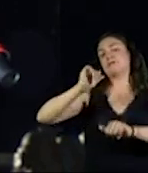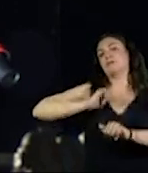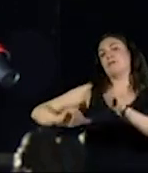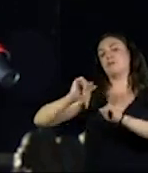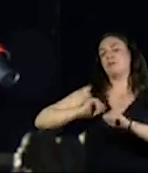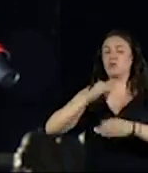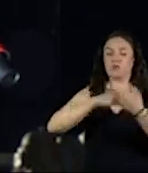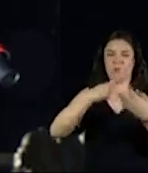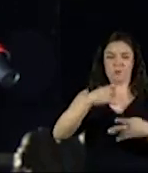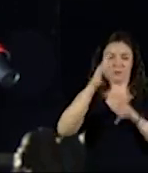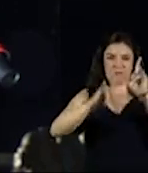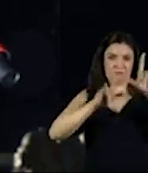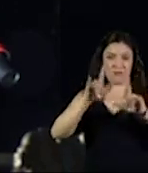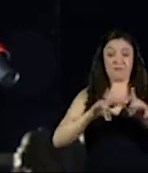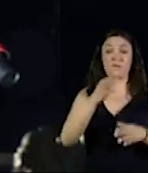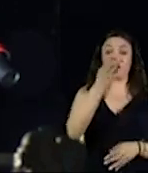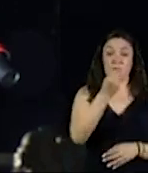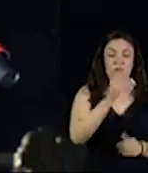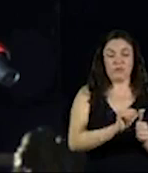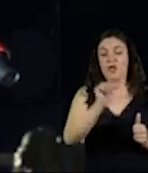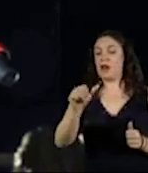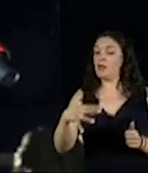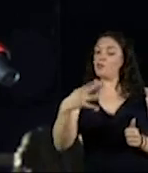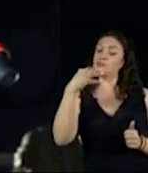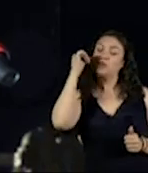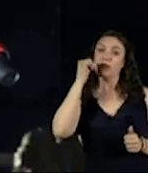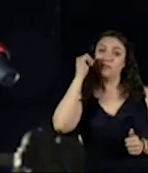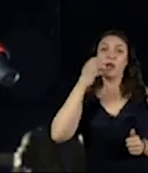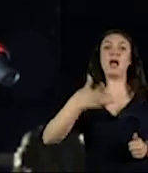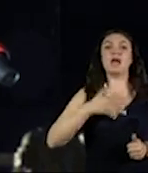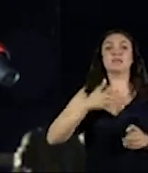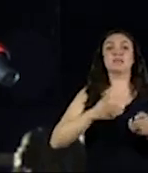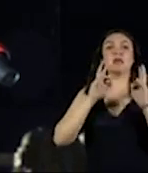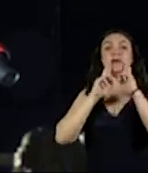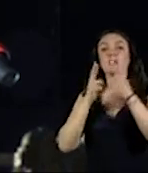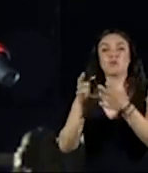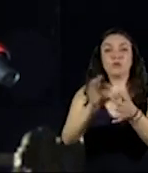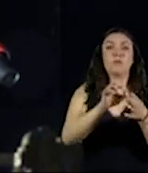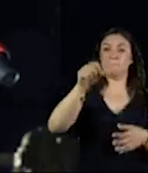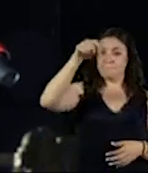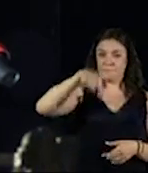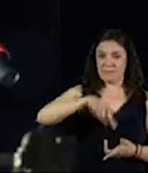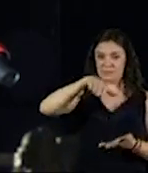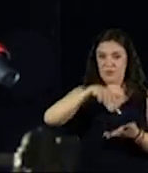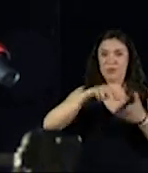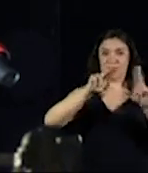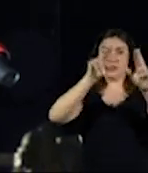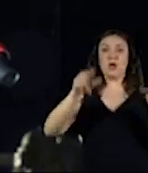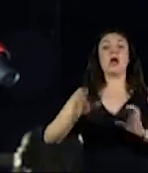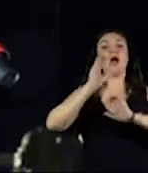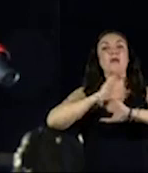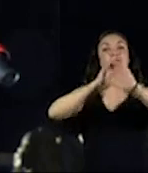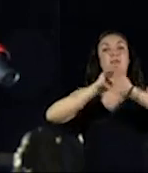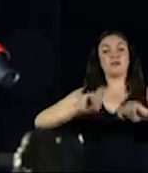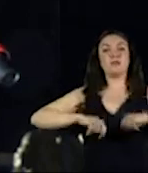feria y del nueve al catorce de abril estaremos reunidos en el mismo lugar cantando las